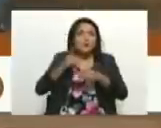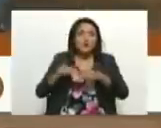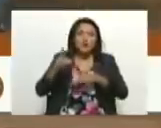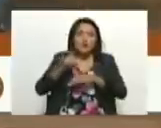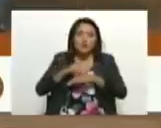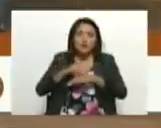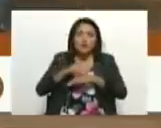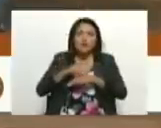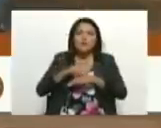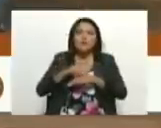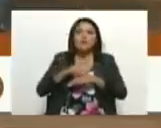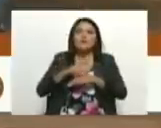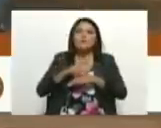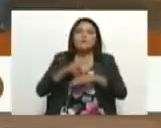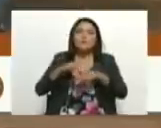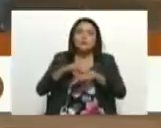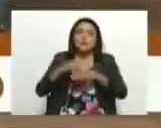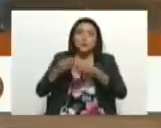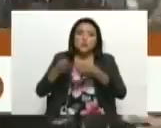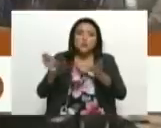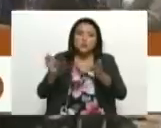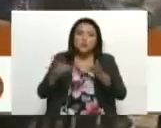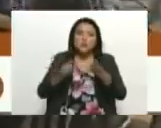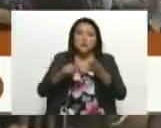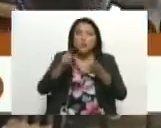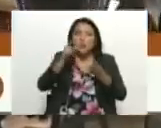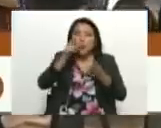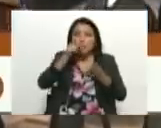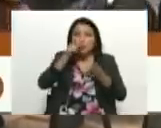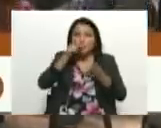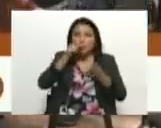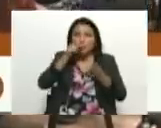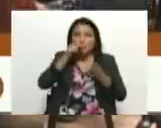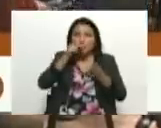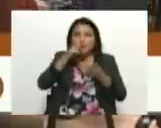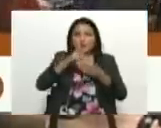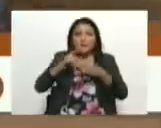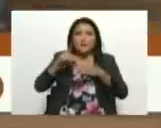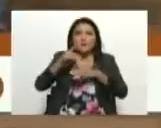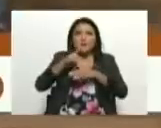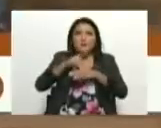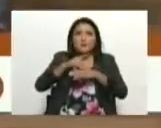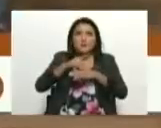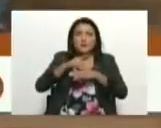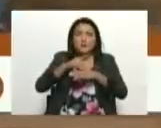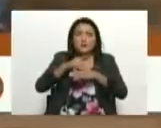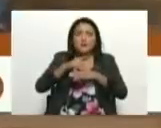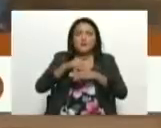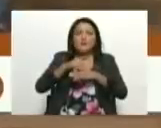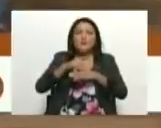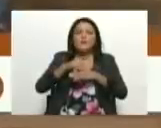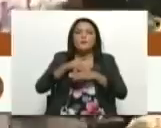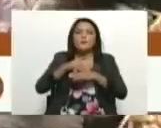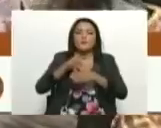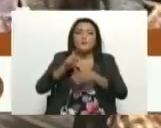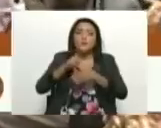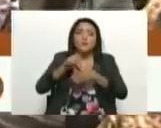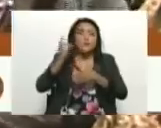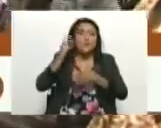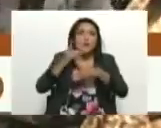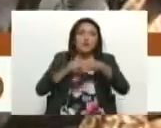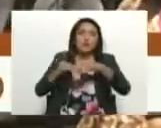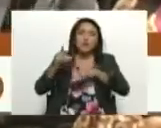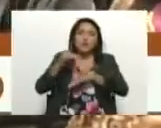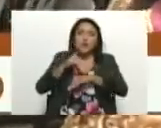del Servicio Jurídico del Ministerio Público, al doctor Fernando Silva, director general contra la delincuencia organizada, a la doctora Evelyn